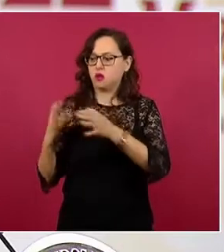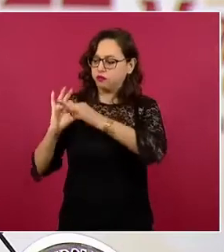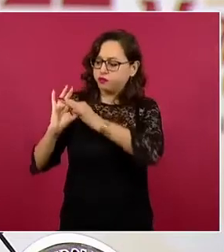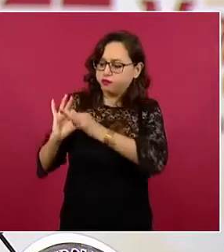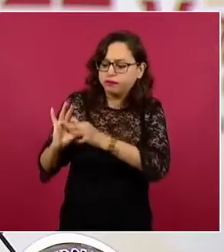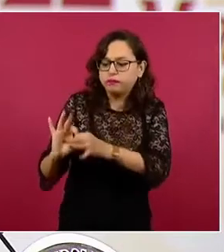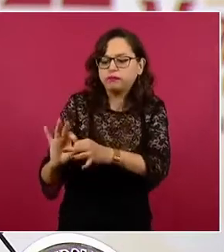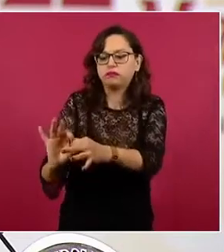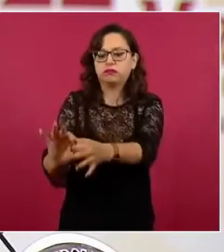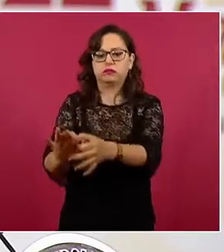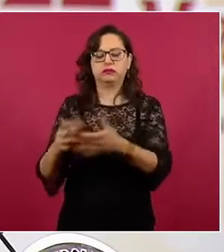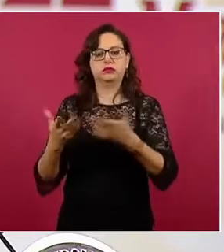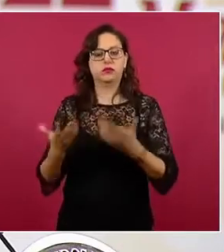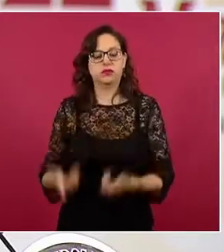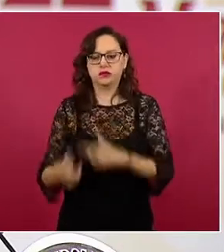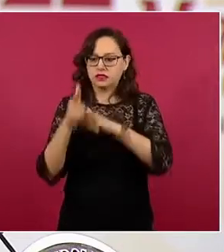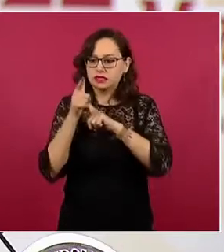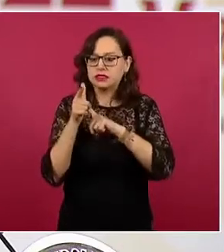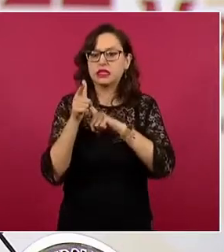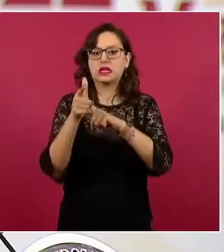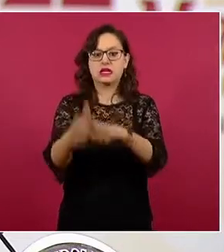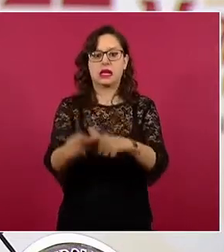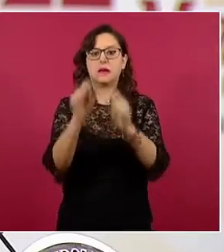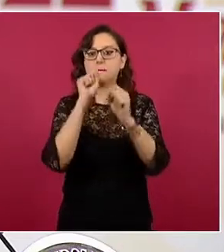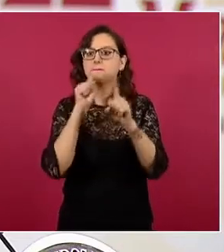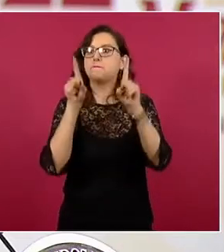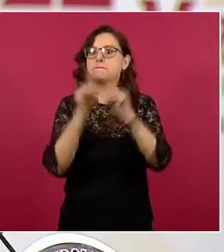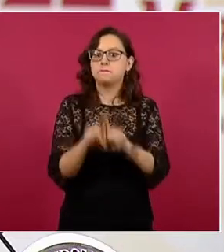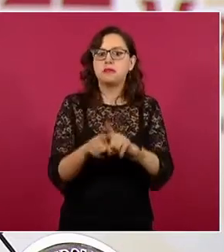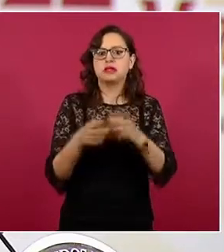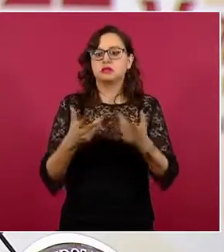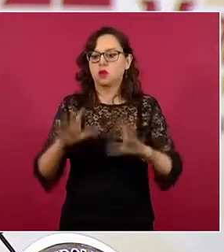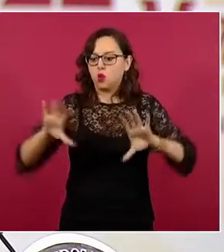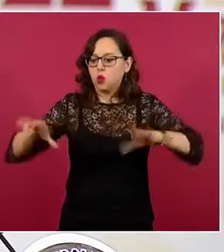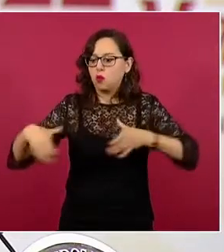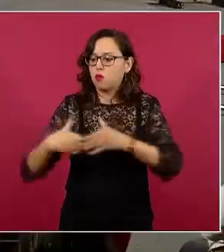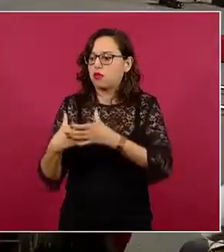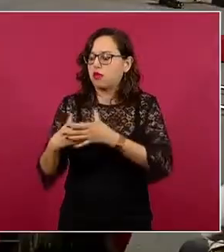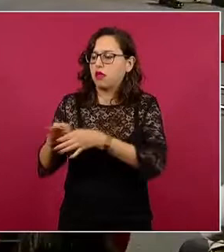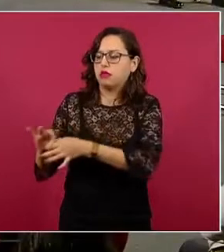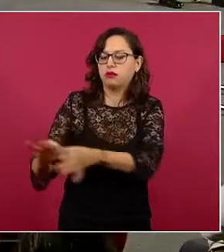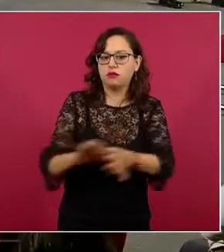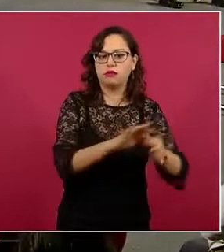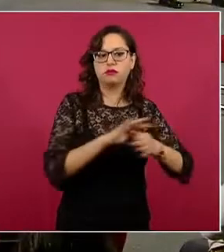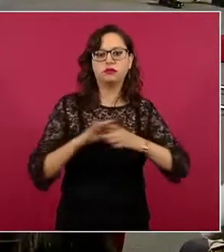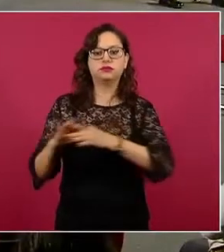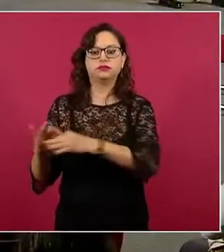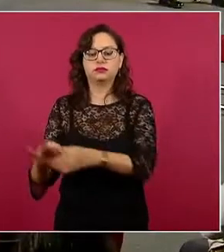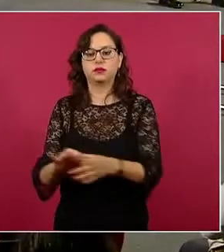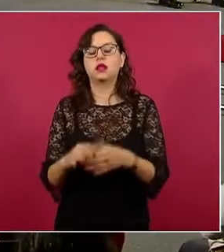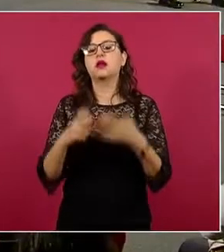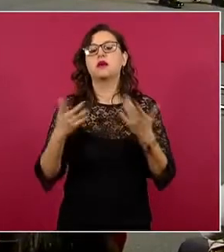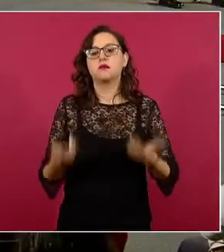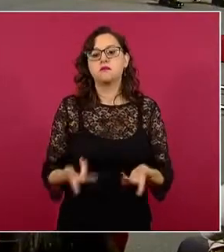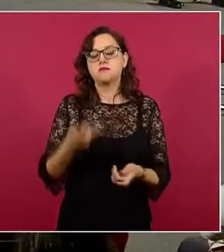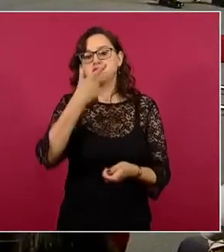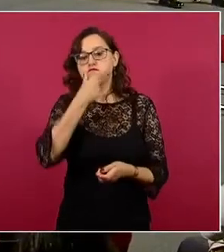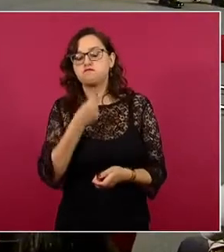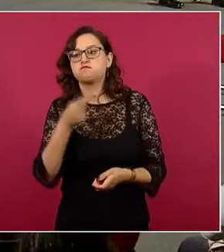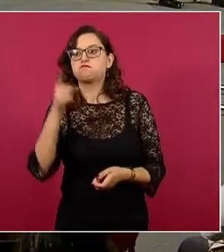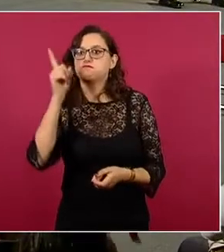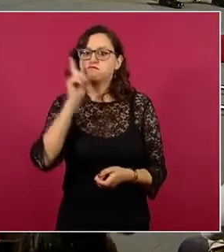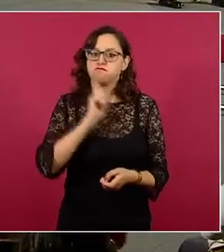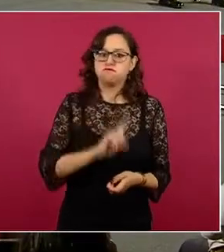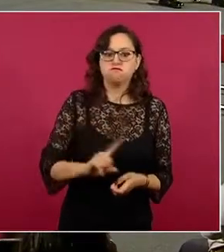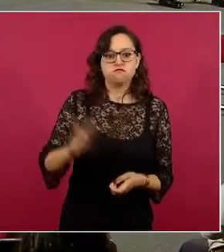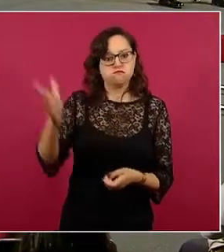con sostenibilidad y sustentabilidad de las comunidades. en donde los tutores participen de